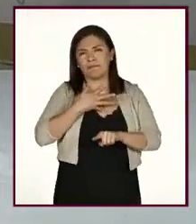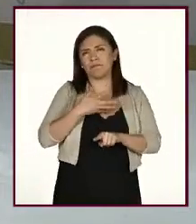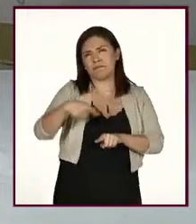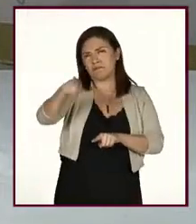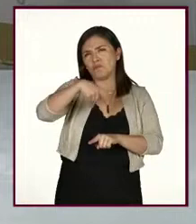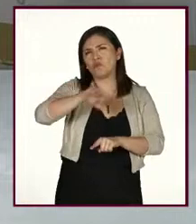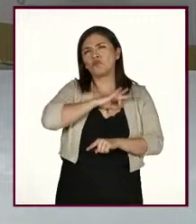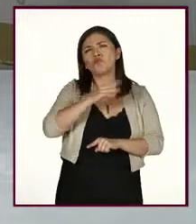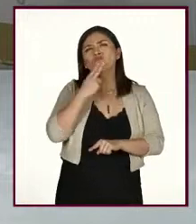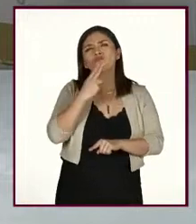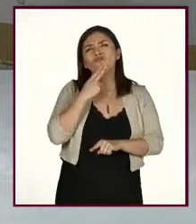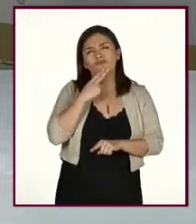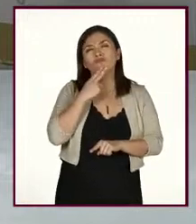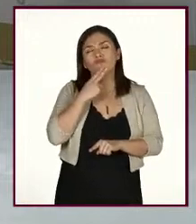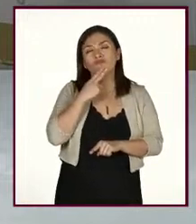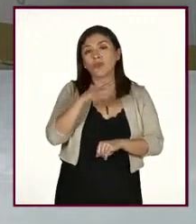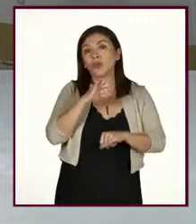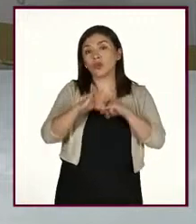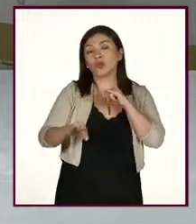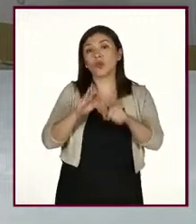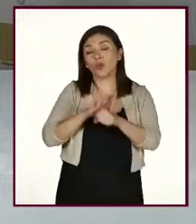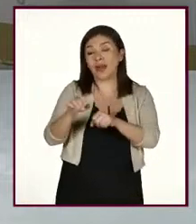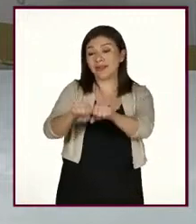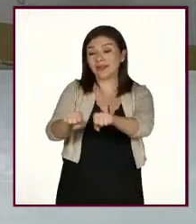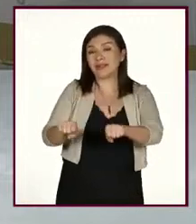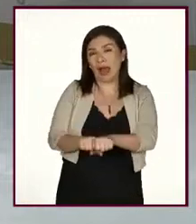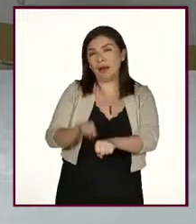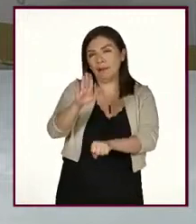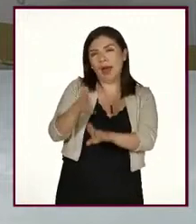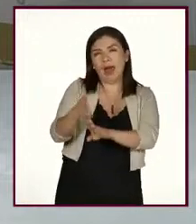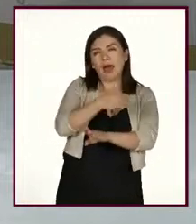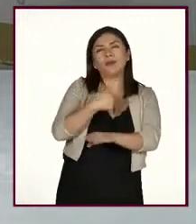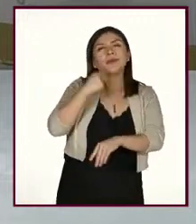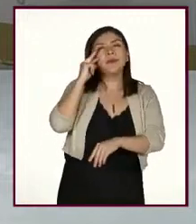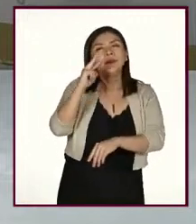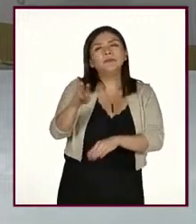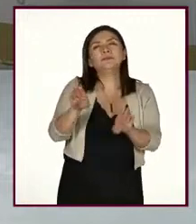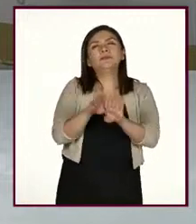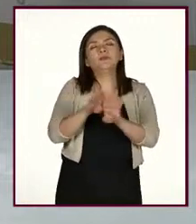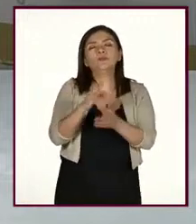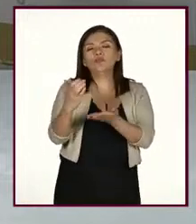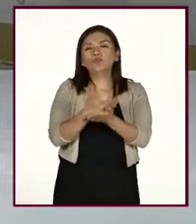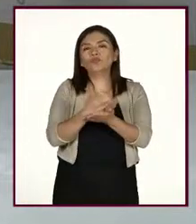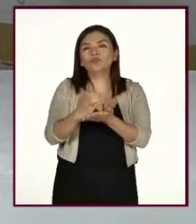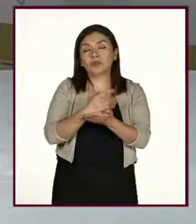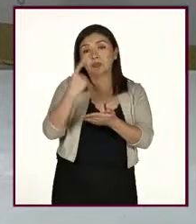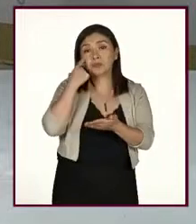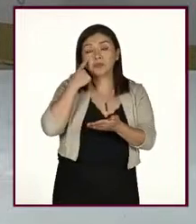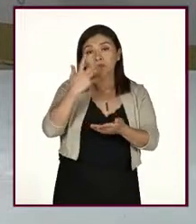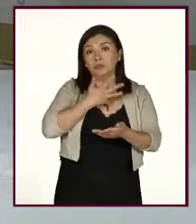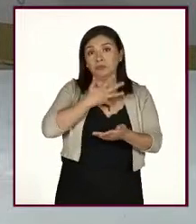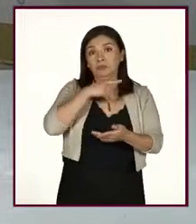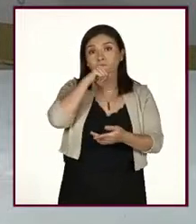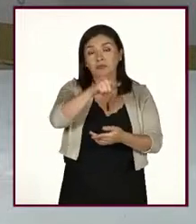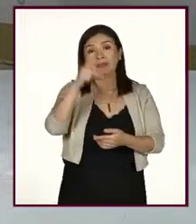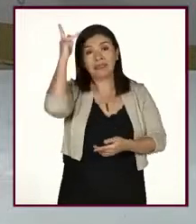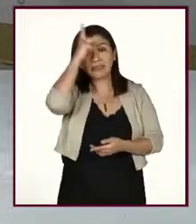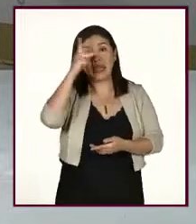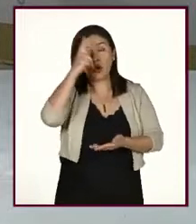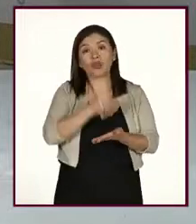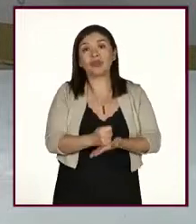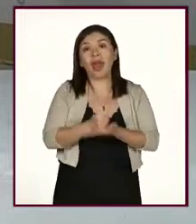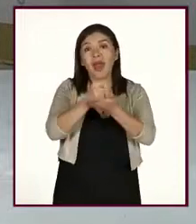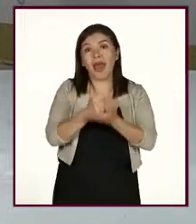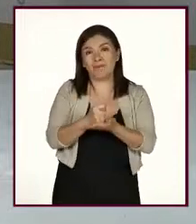mano. Antes de pasarme como estrategias en el aula, está viendo como esta línea del tratamiento, tenemos la psicoterapia, lo